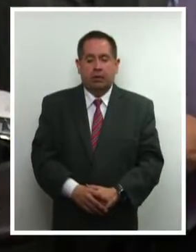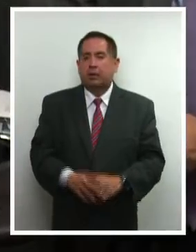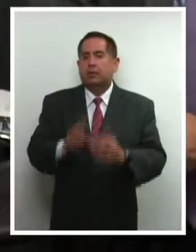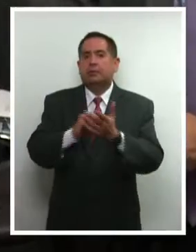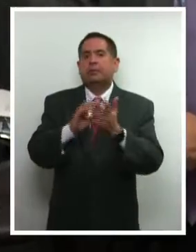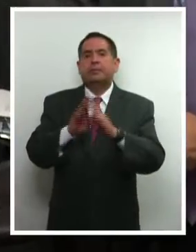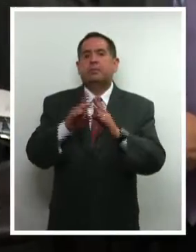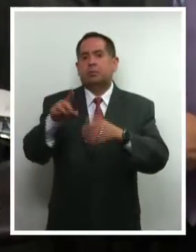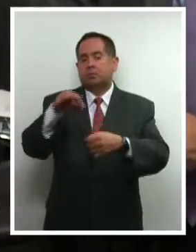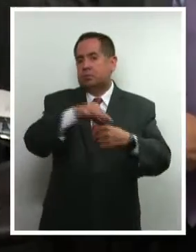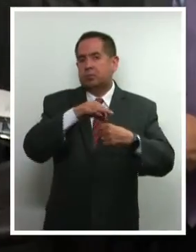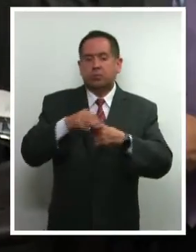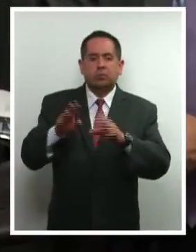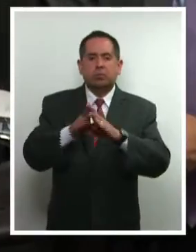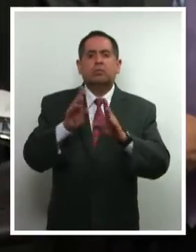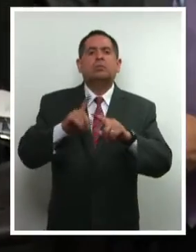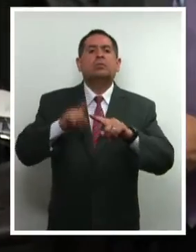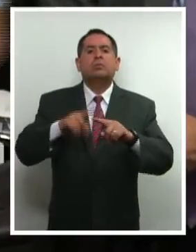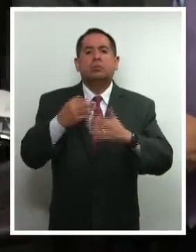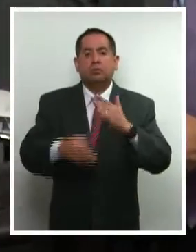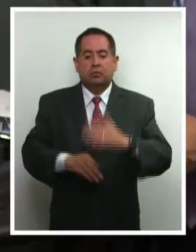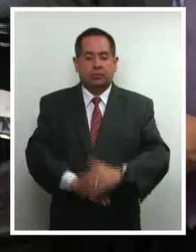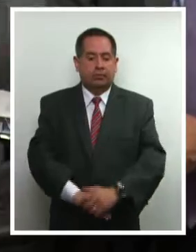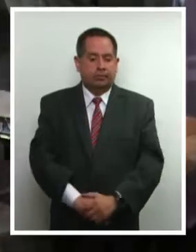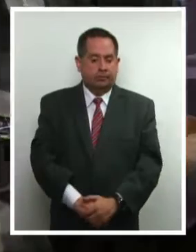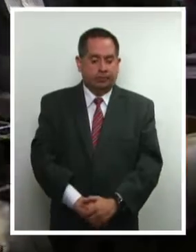registren su voto por ese medio.